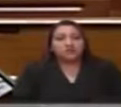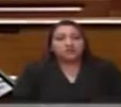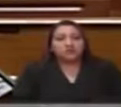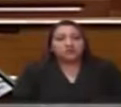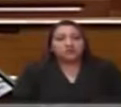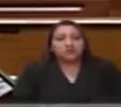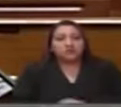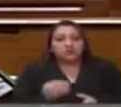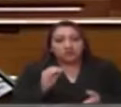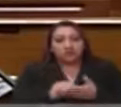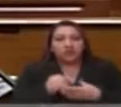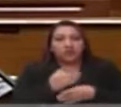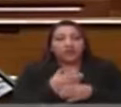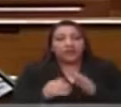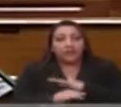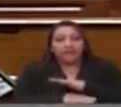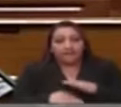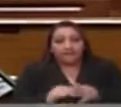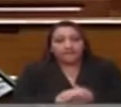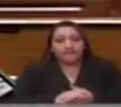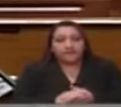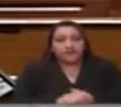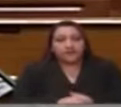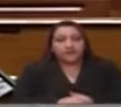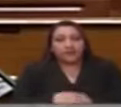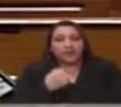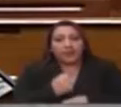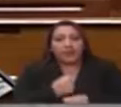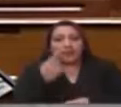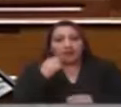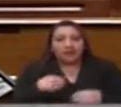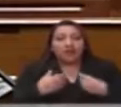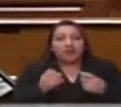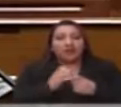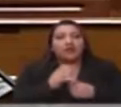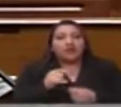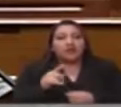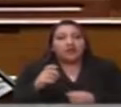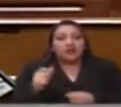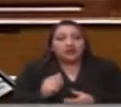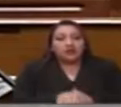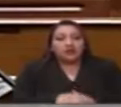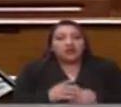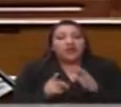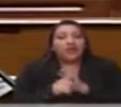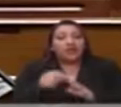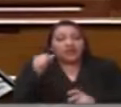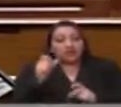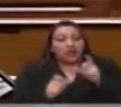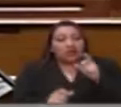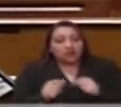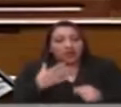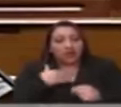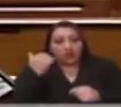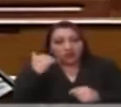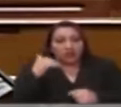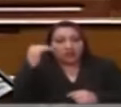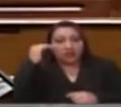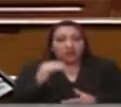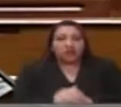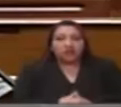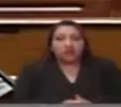Se establecerán líneas de base y metas para garantizar los derechos de las personas adultas